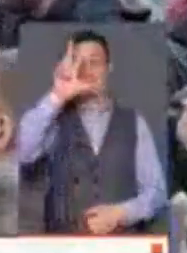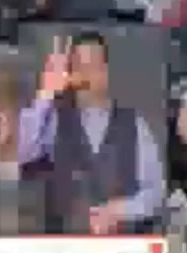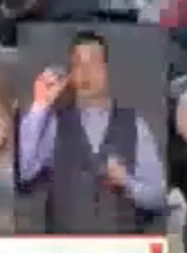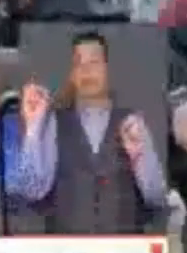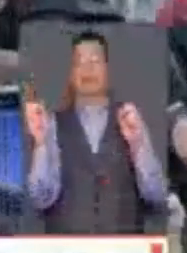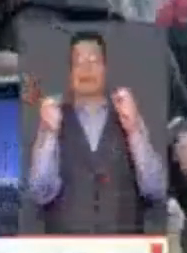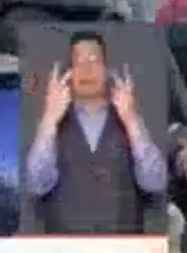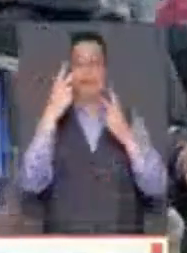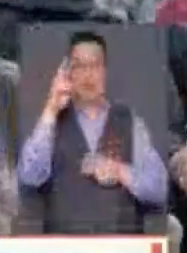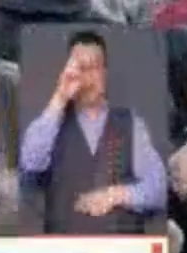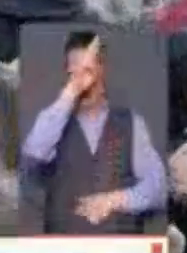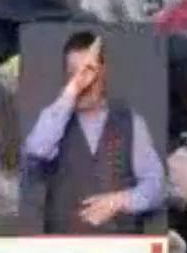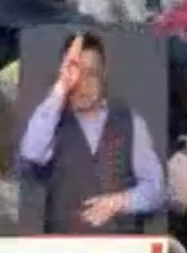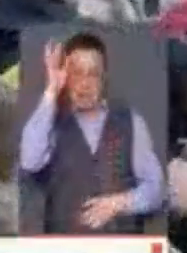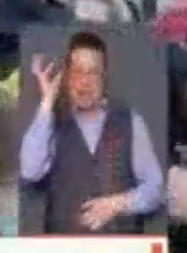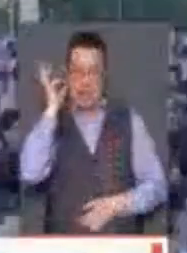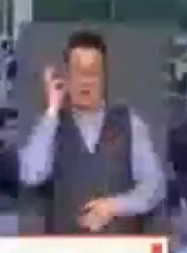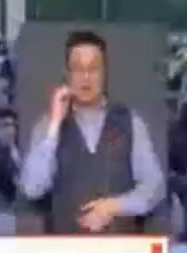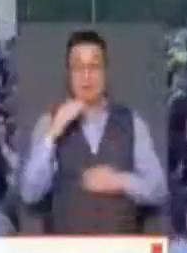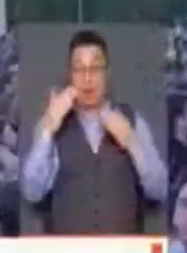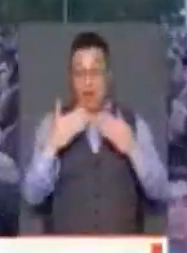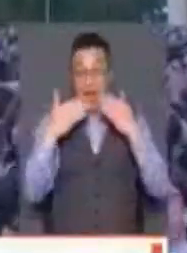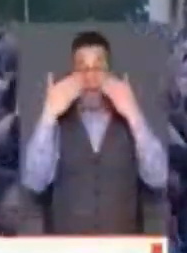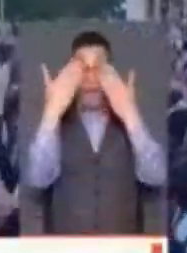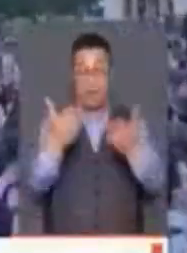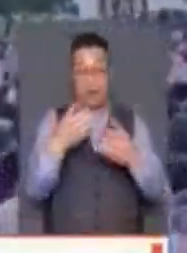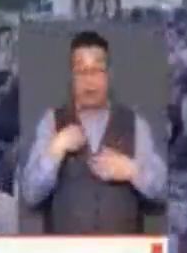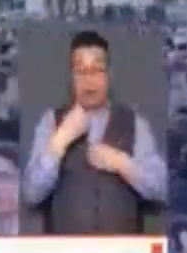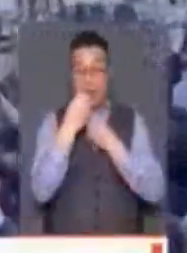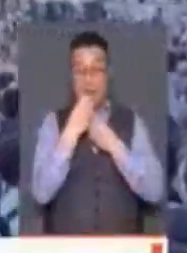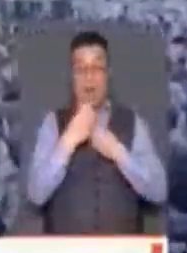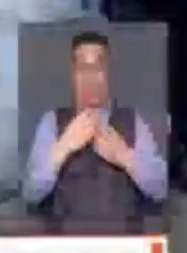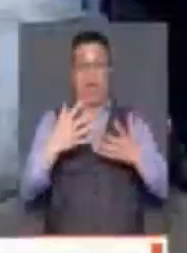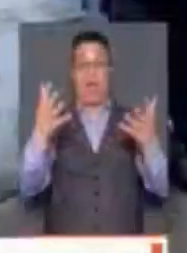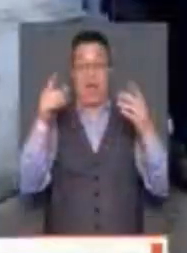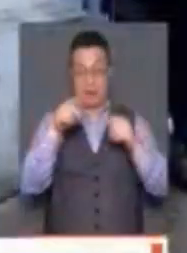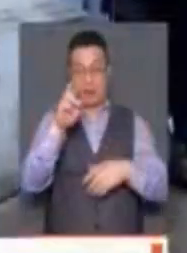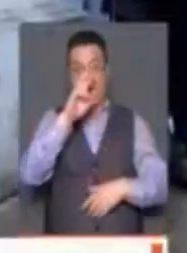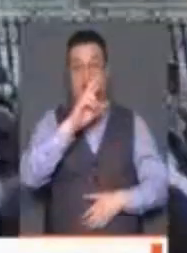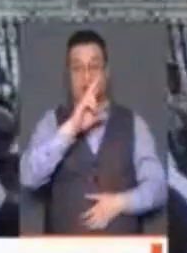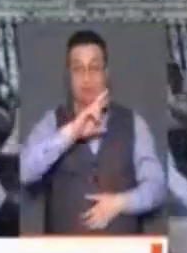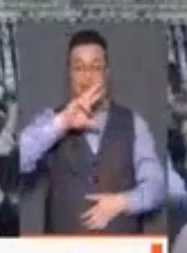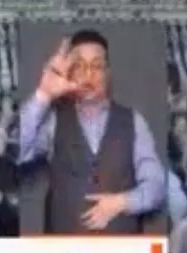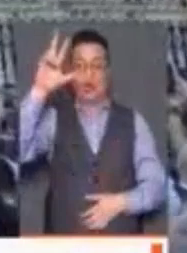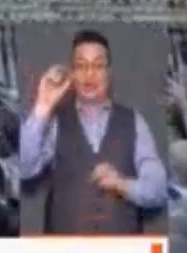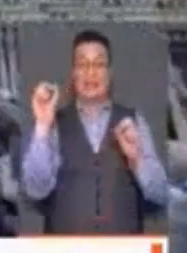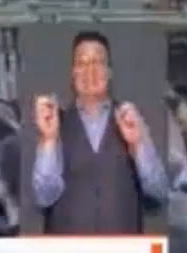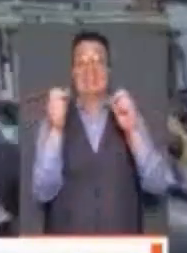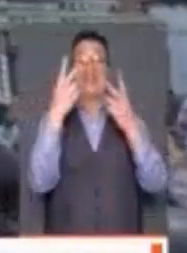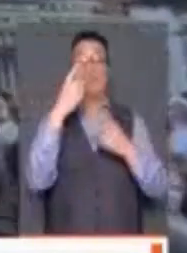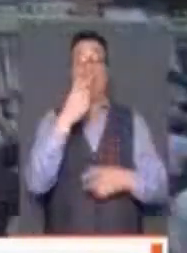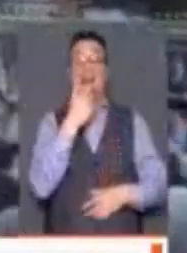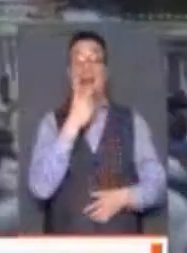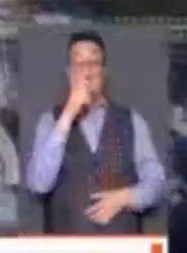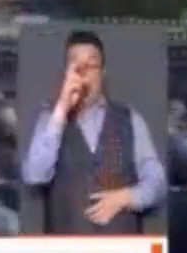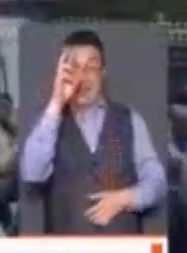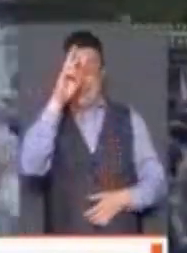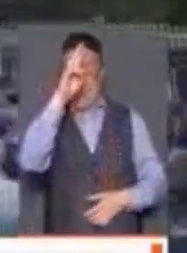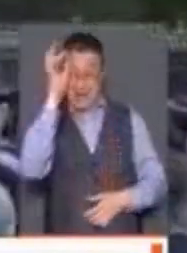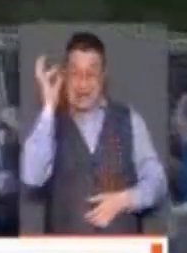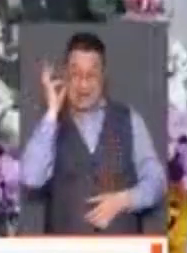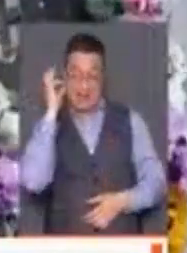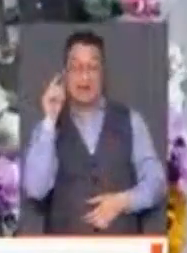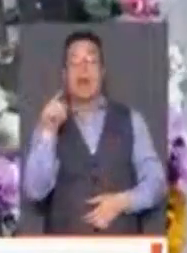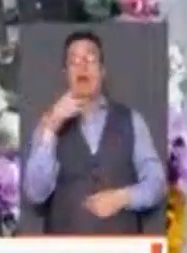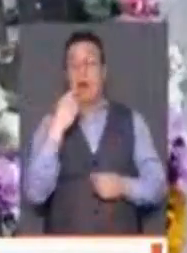A las afueras del Palacio de Buckingham, el himno God Save the Queen, Dios salve a la reina, era entonado por cientos de británicos, conmocionados